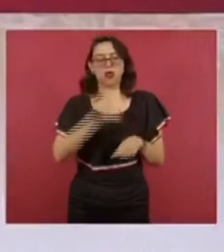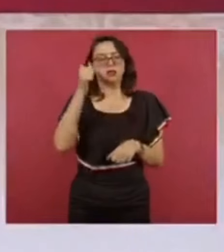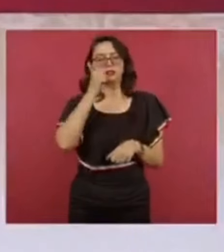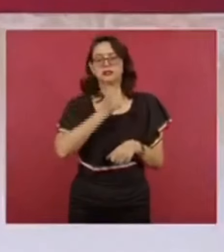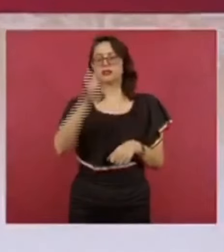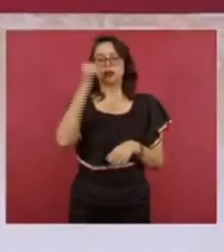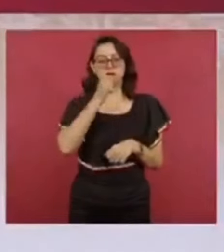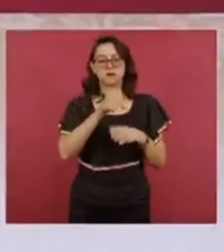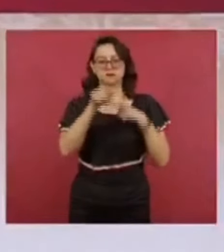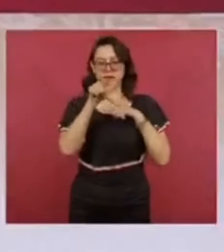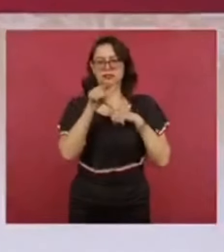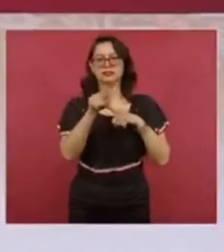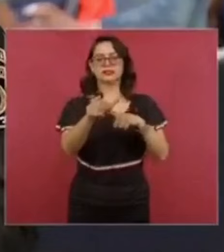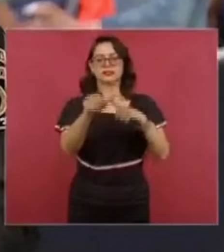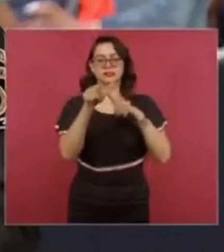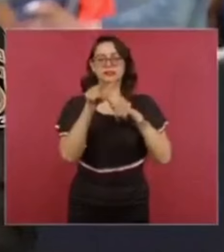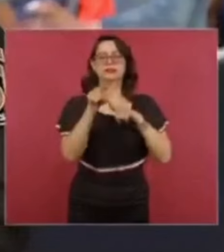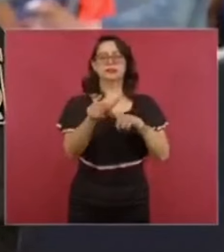quienes nos antecedieron.